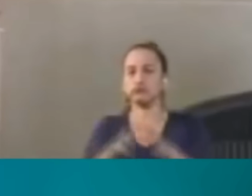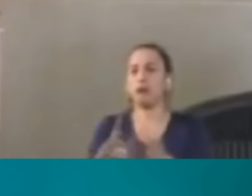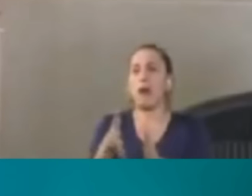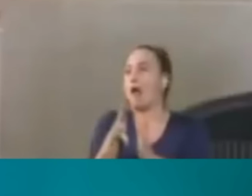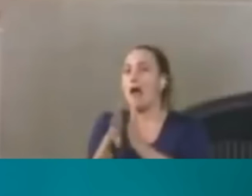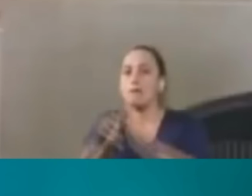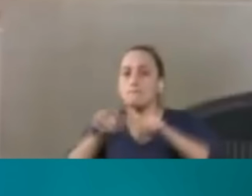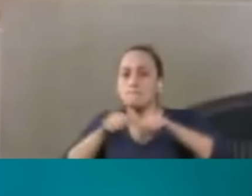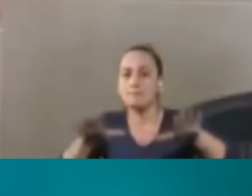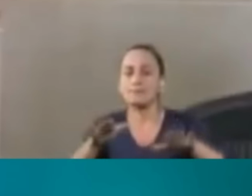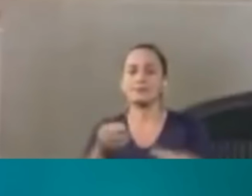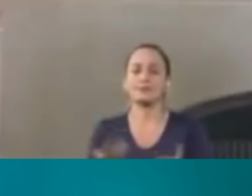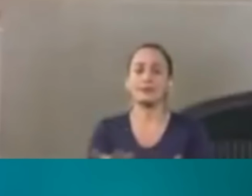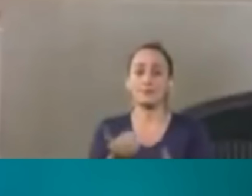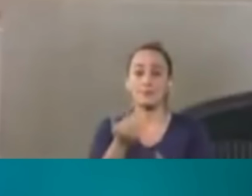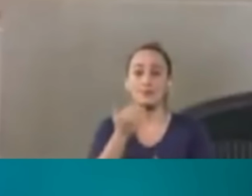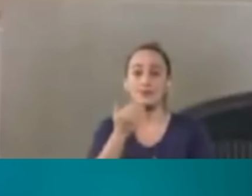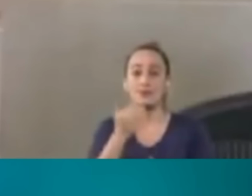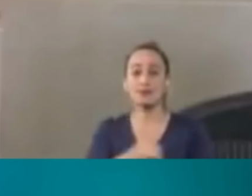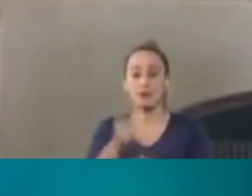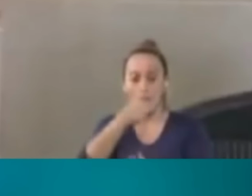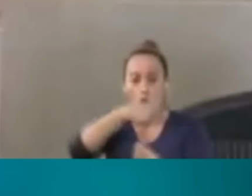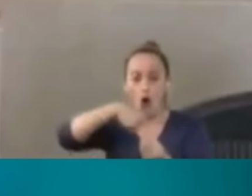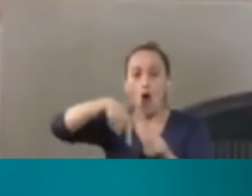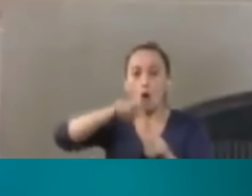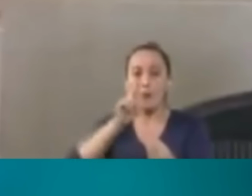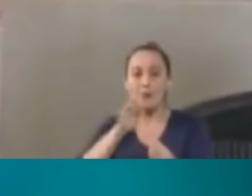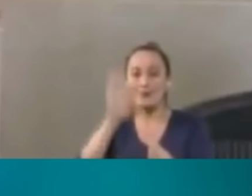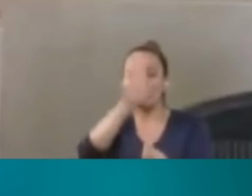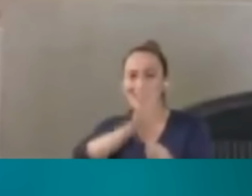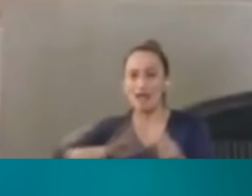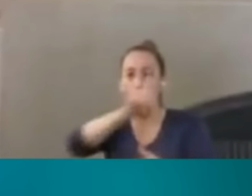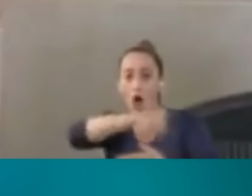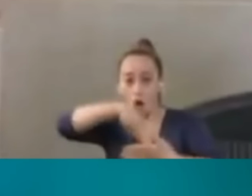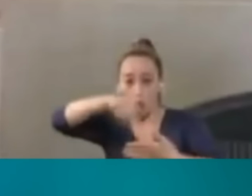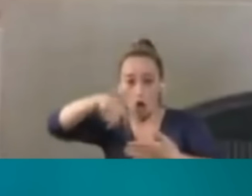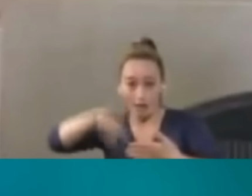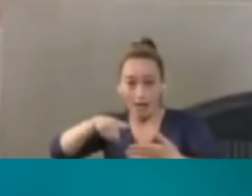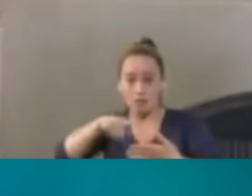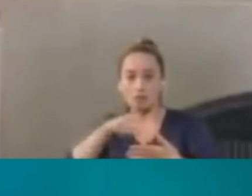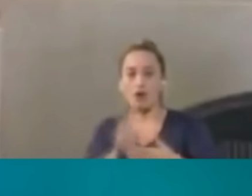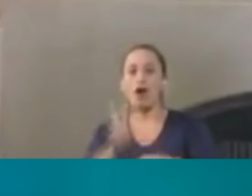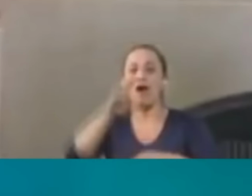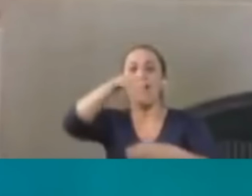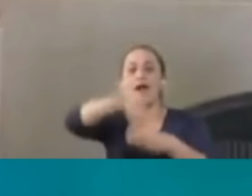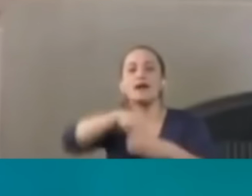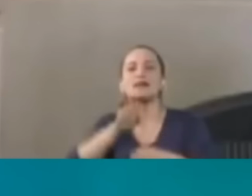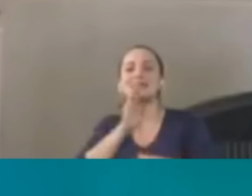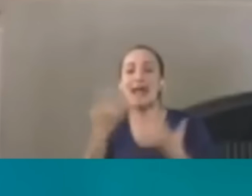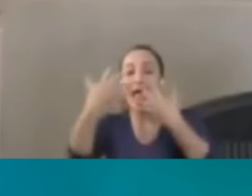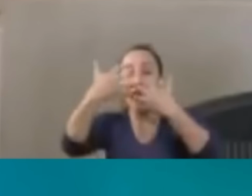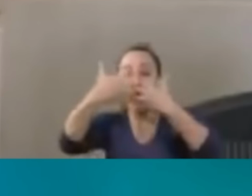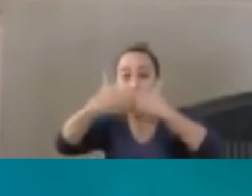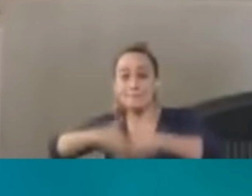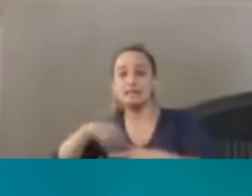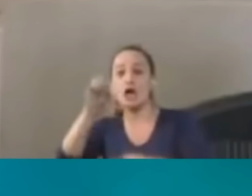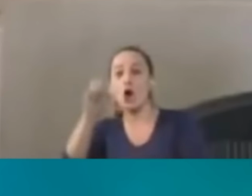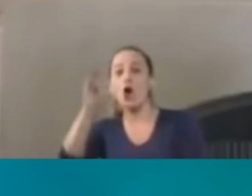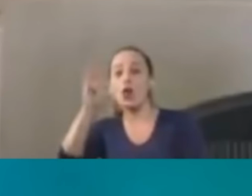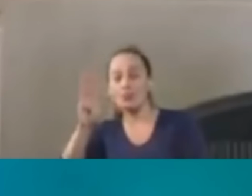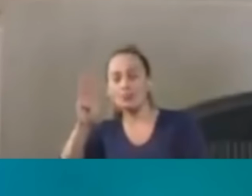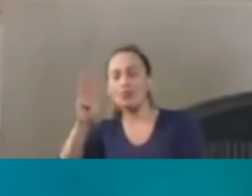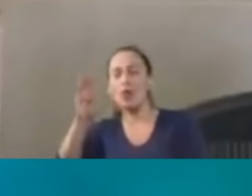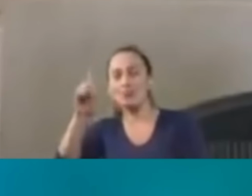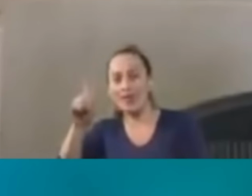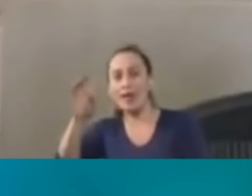información, que el cartel nacional de la contratación estaba integrado por Odebrecht, con Albías